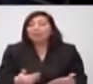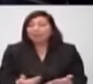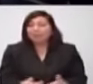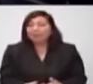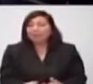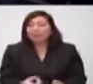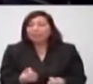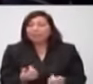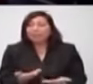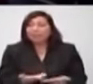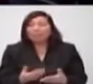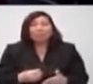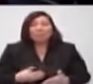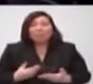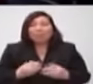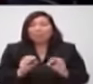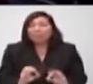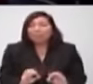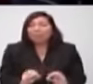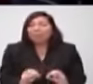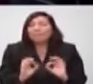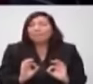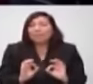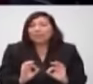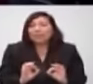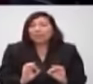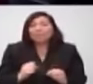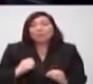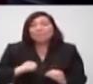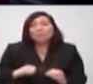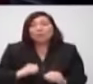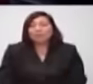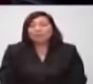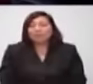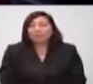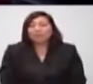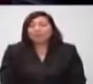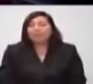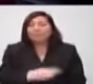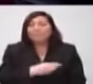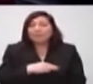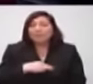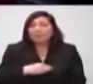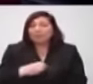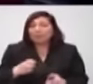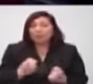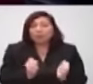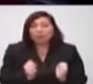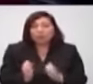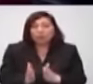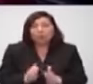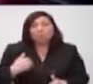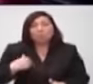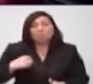de recursos económicos y no podíamos poner en peligro los recursos municipales, el Ministerio de Economía, en coordinación con